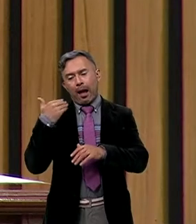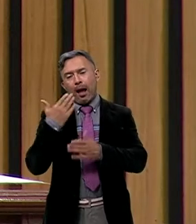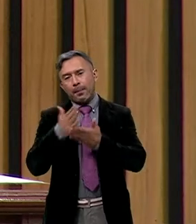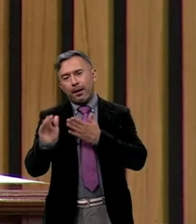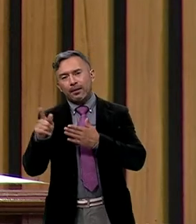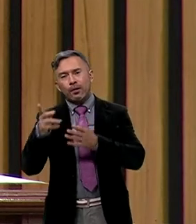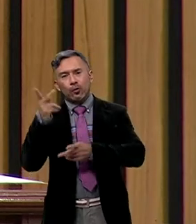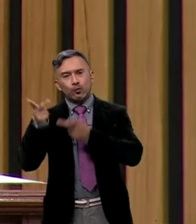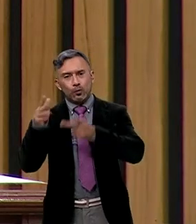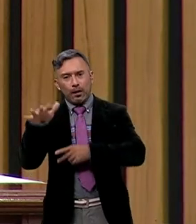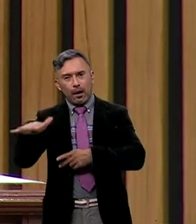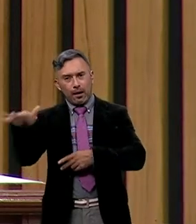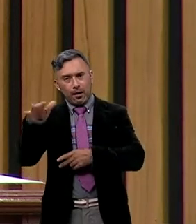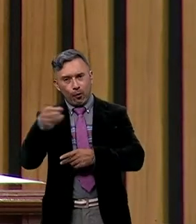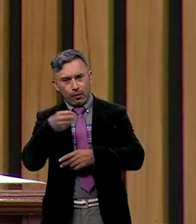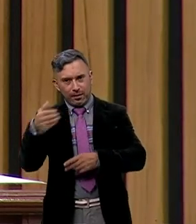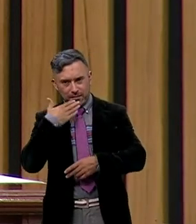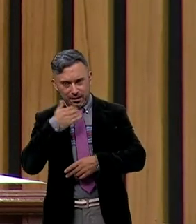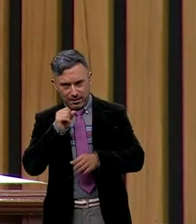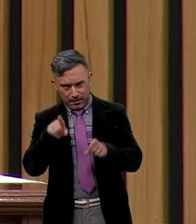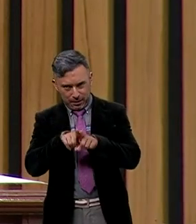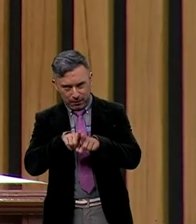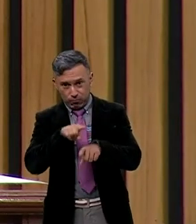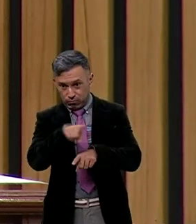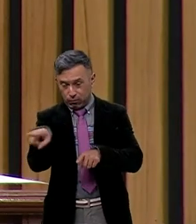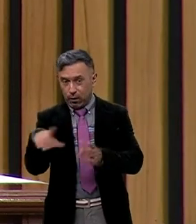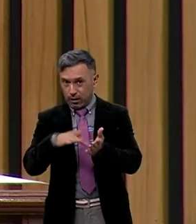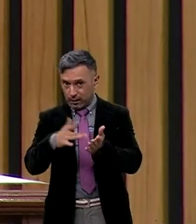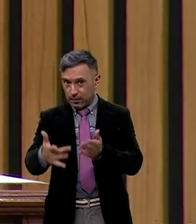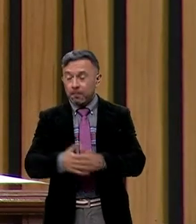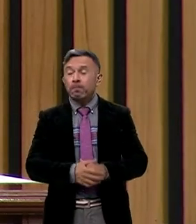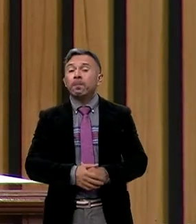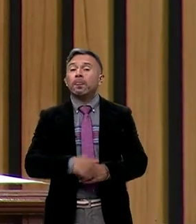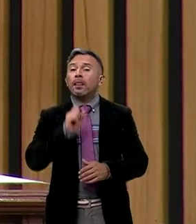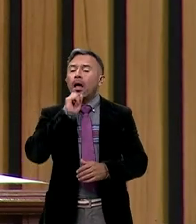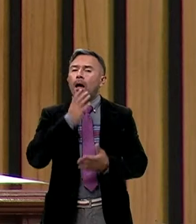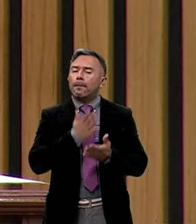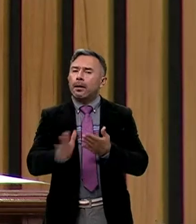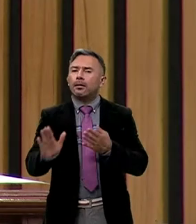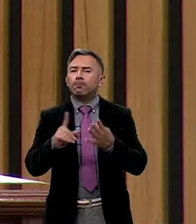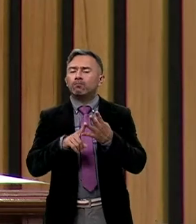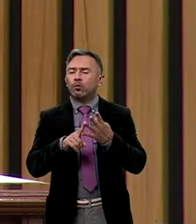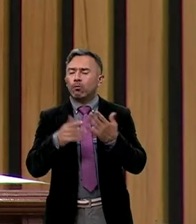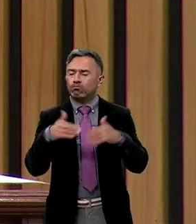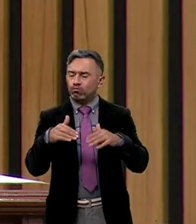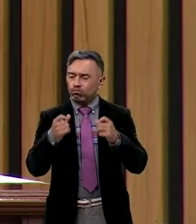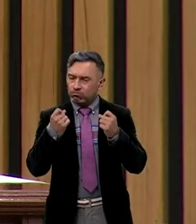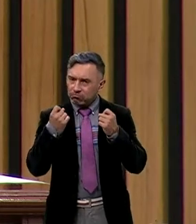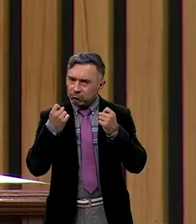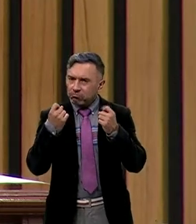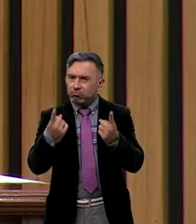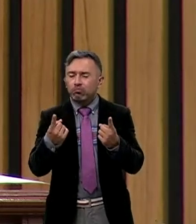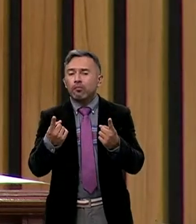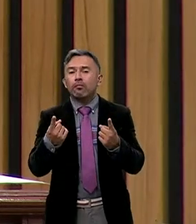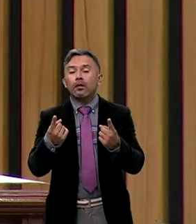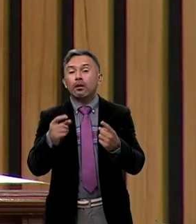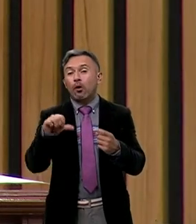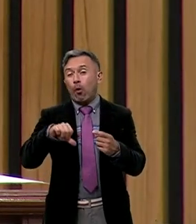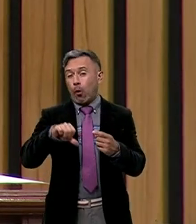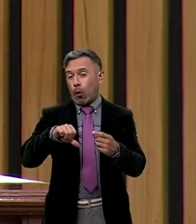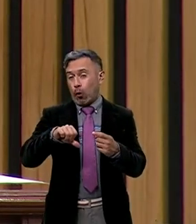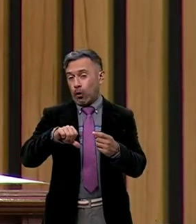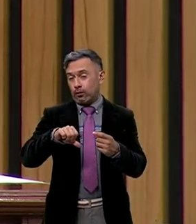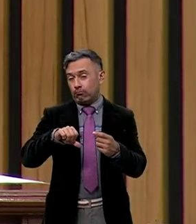parte destacar y creo que para bien el que ya en el transcurso del día de hoy